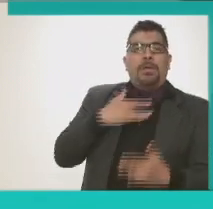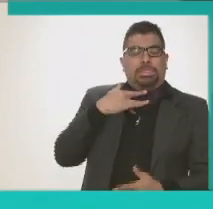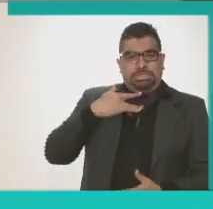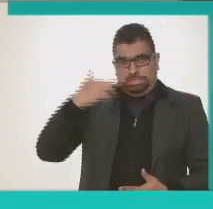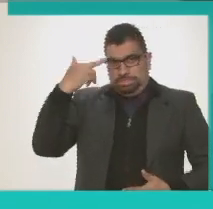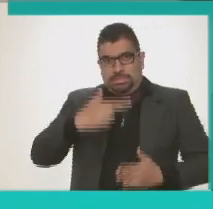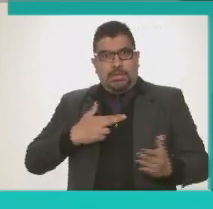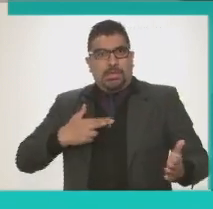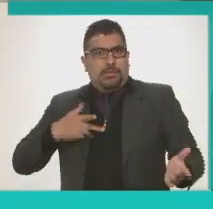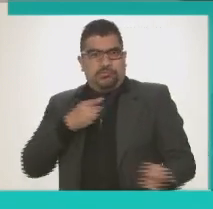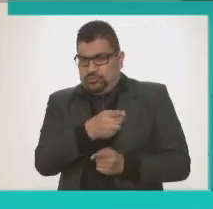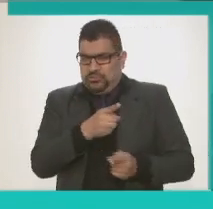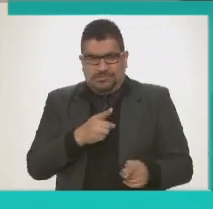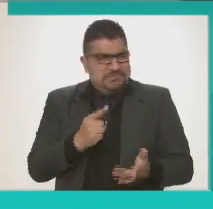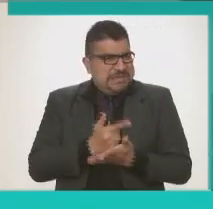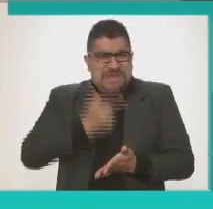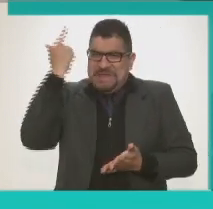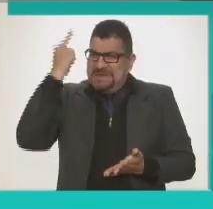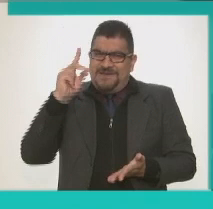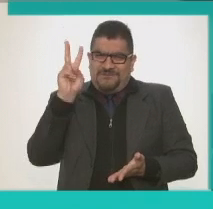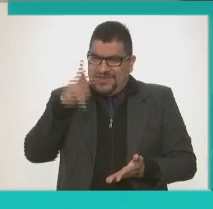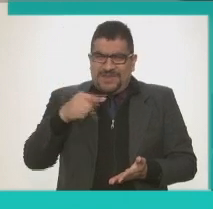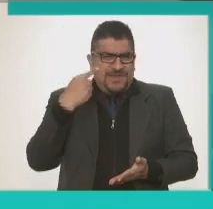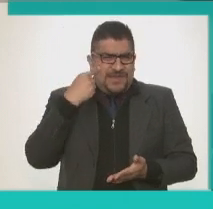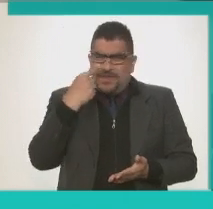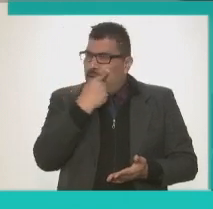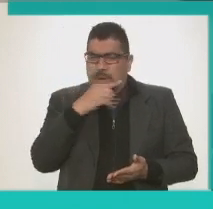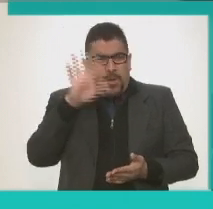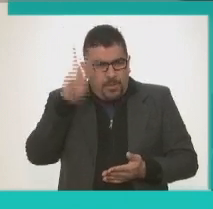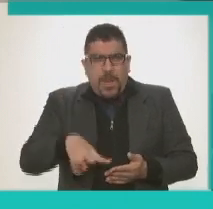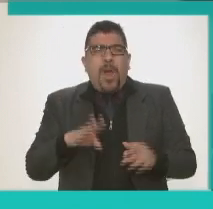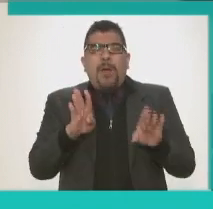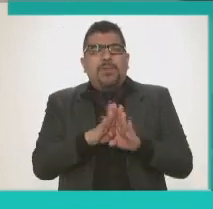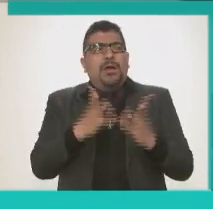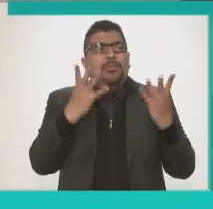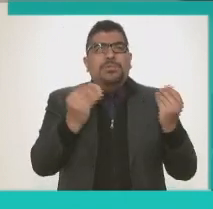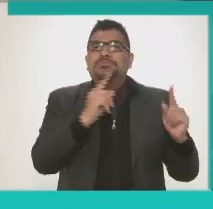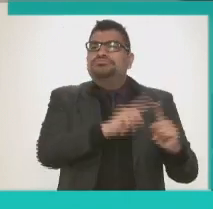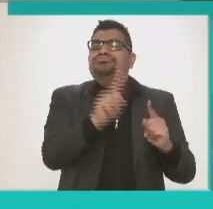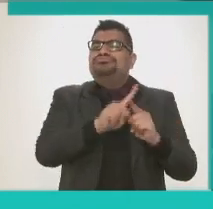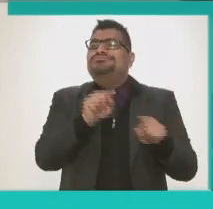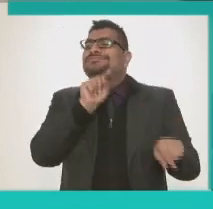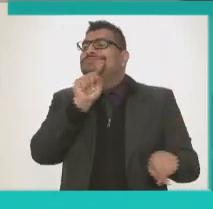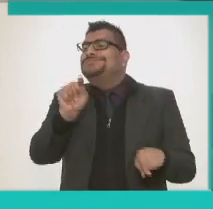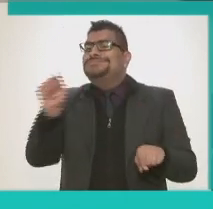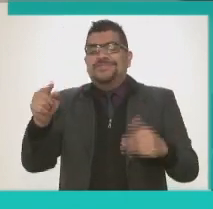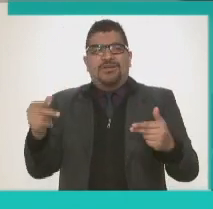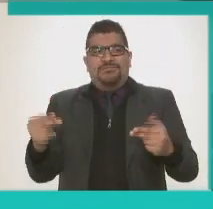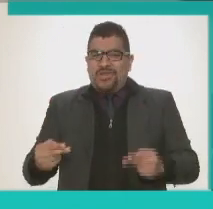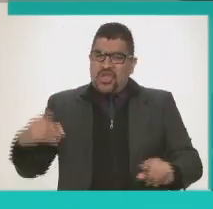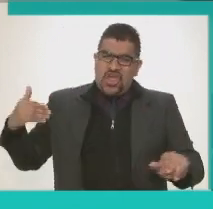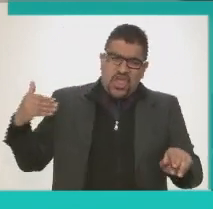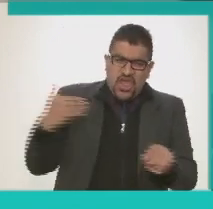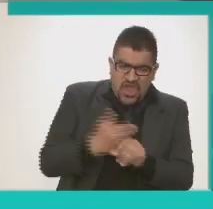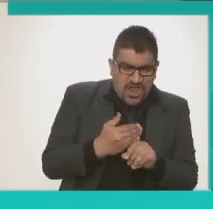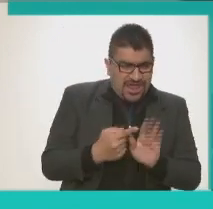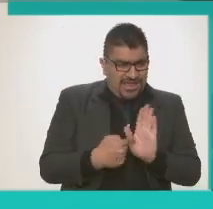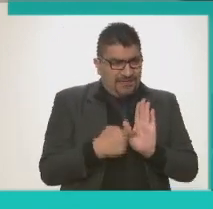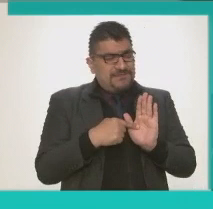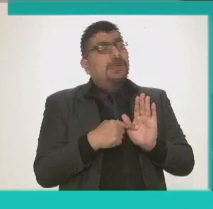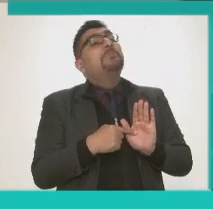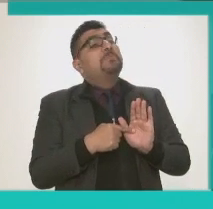que no Solo han sido tristemente muchísimos de los casos una amenaza cumplida